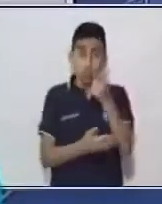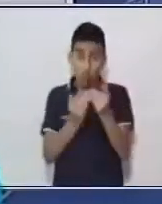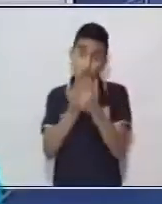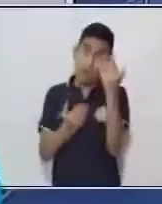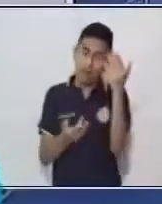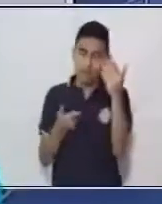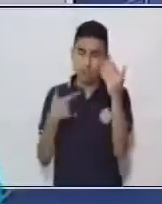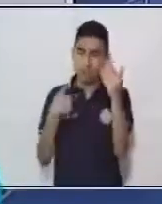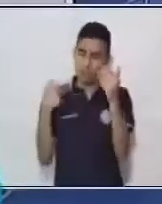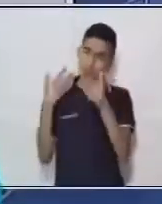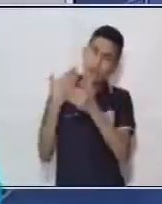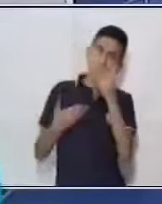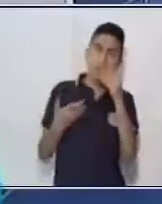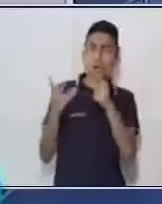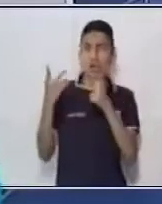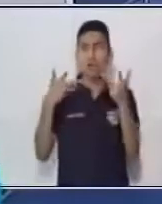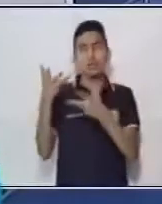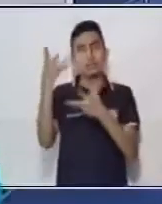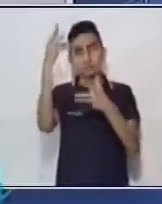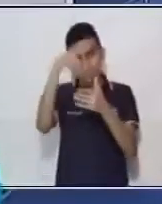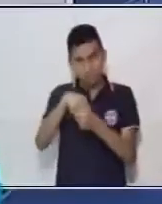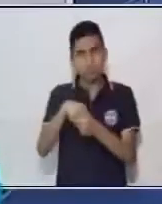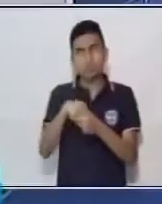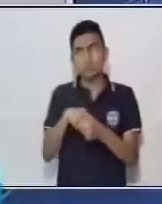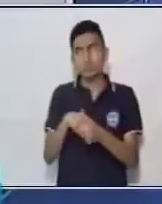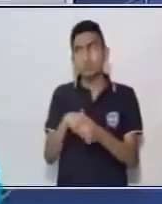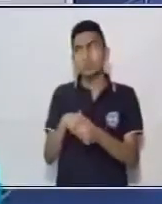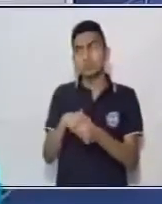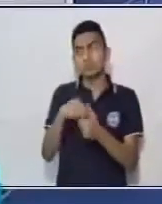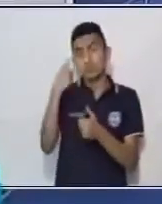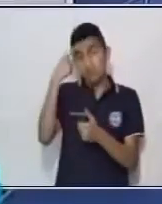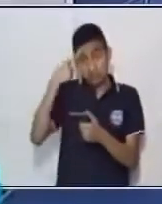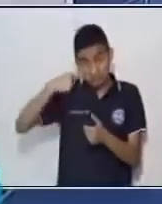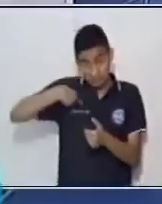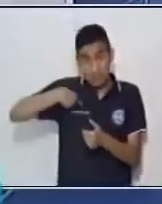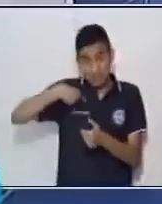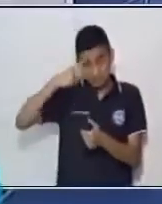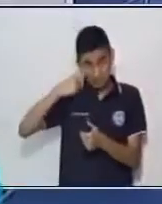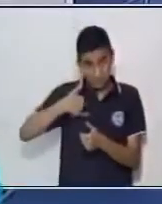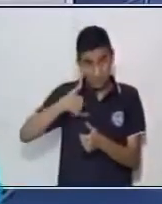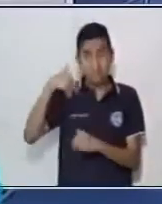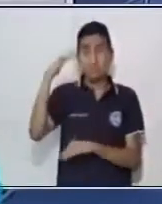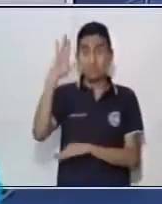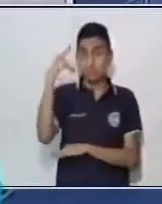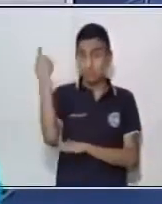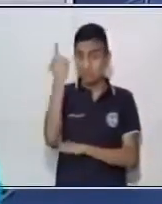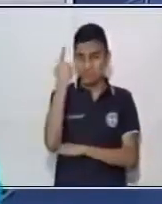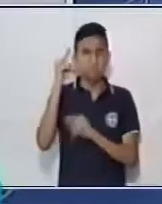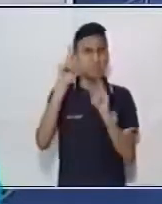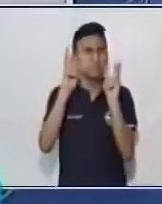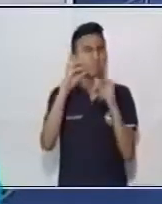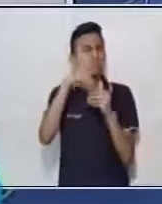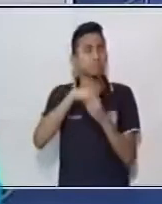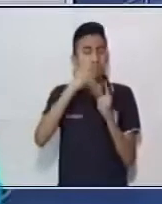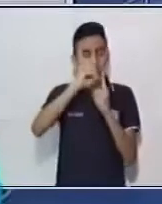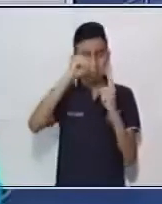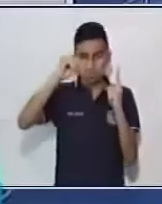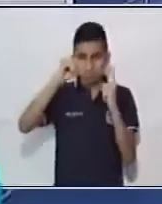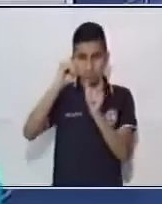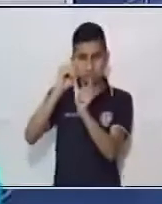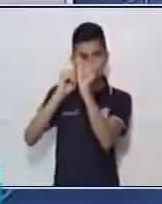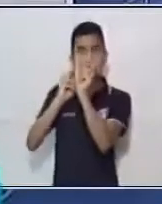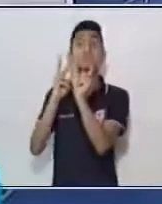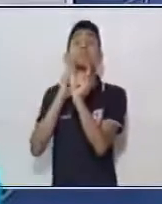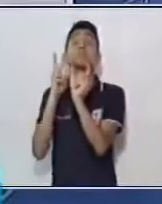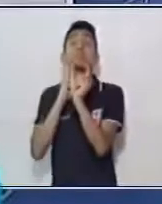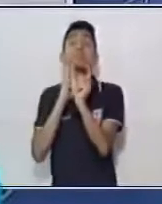Entonces tenemos acá la importancia. Entonces para mí la parte más importante es el verbo y hay dos tipos de